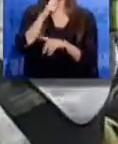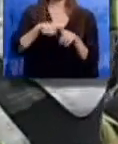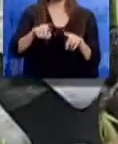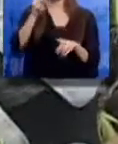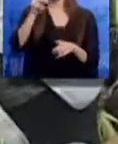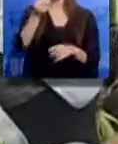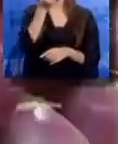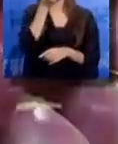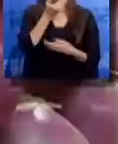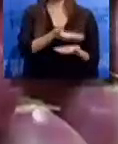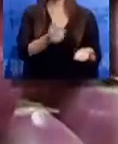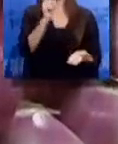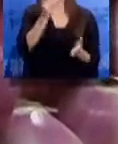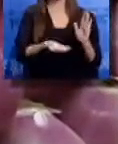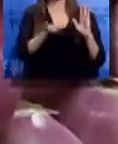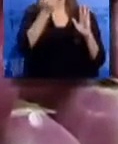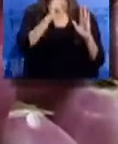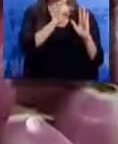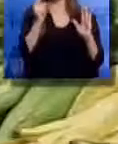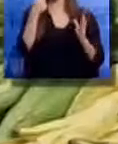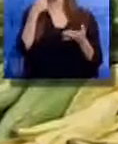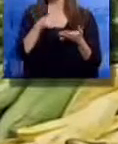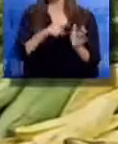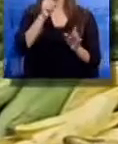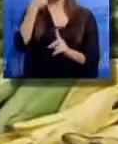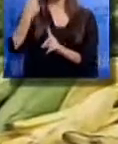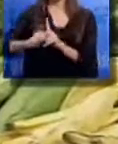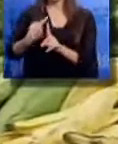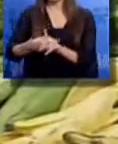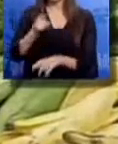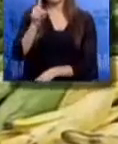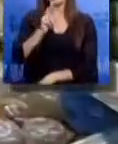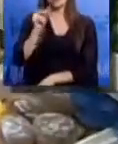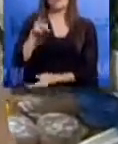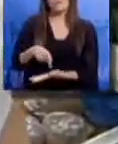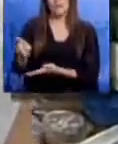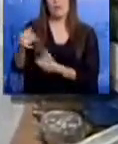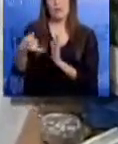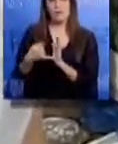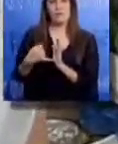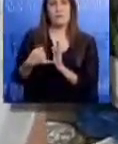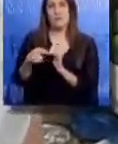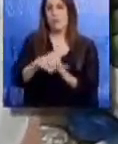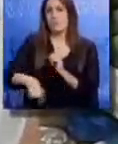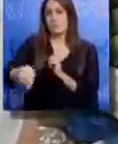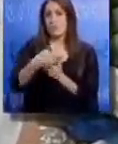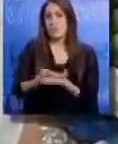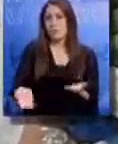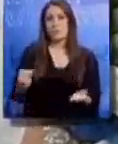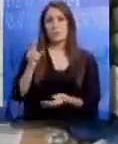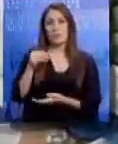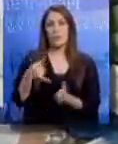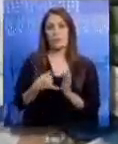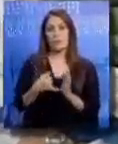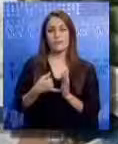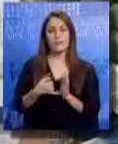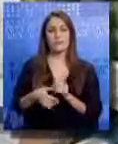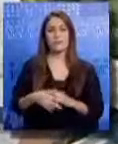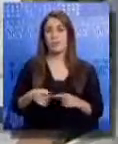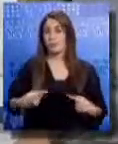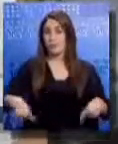canasta básica, pues lo que usted compra, por ejemplo, en un mercado no paga IVA. No tienen IVA los productos. Es decir, todo se mantendrá